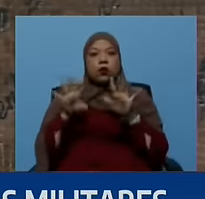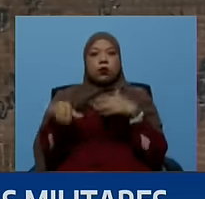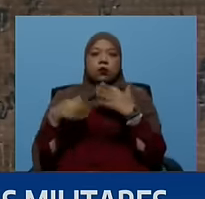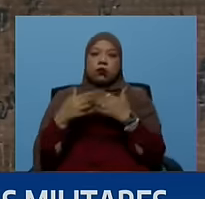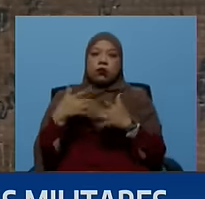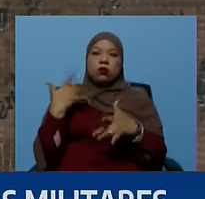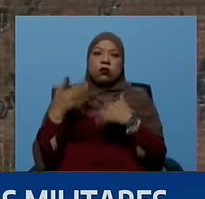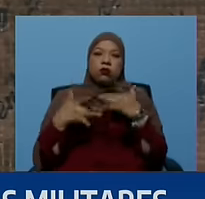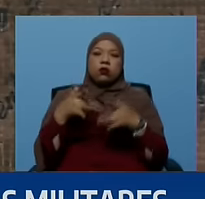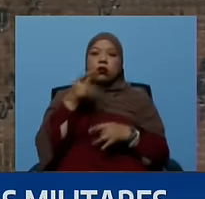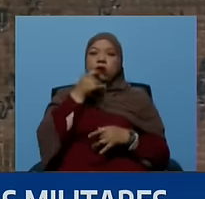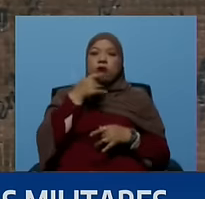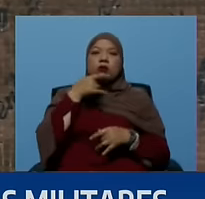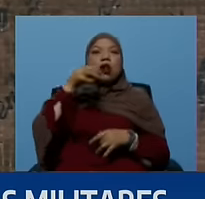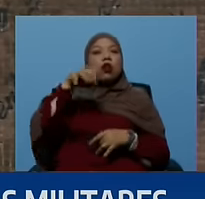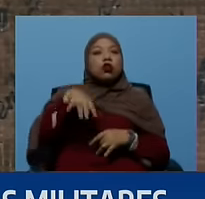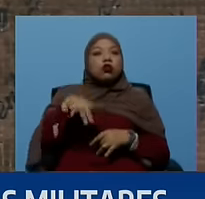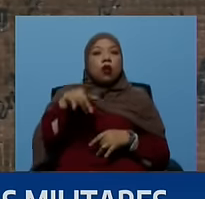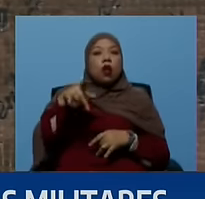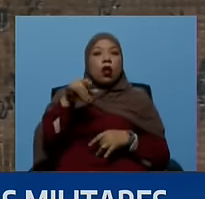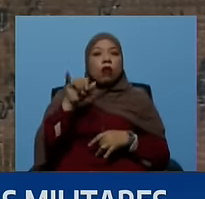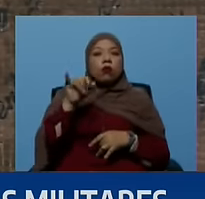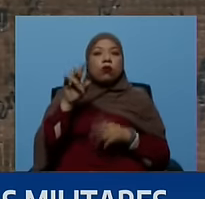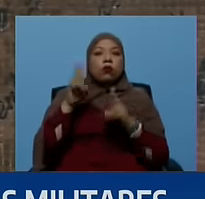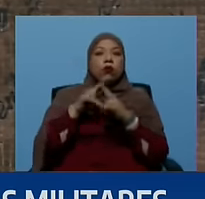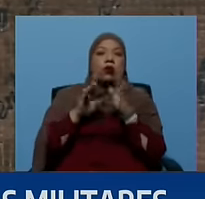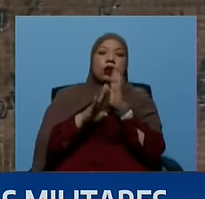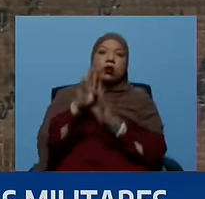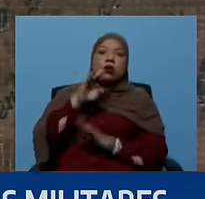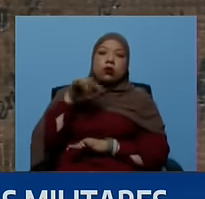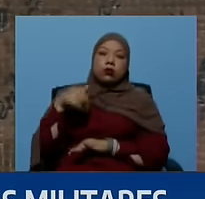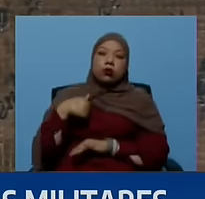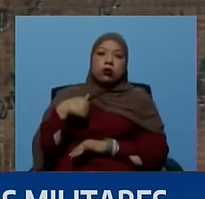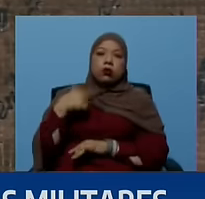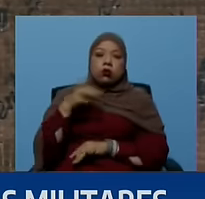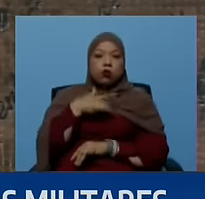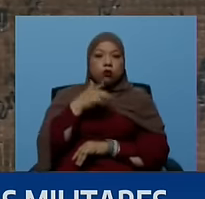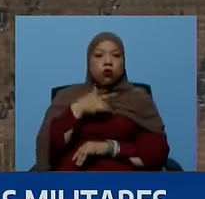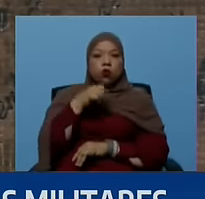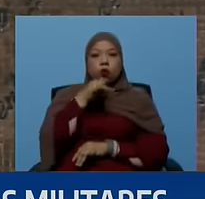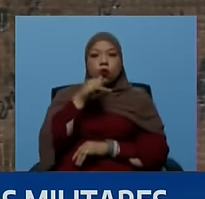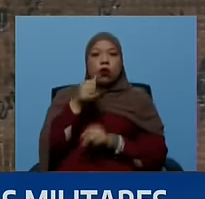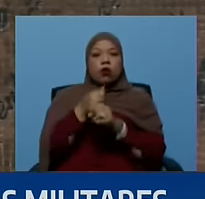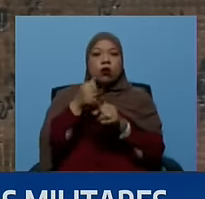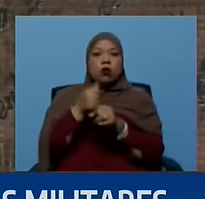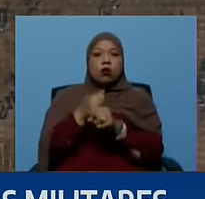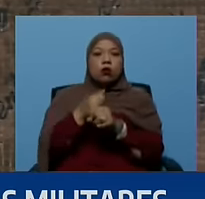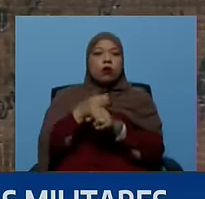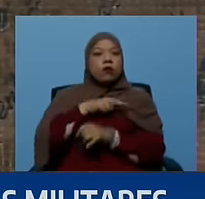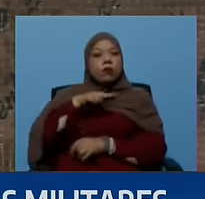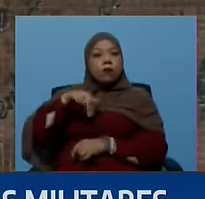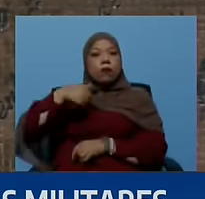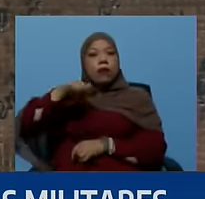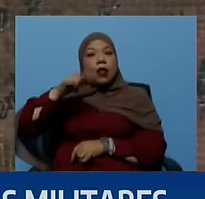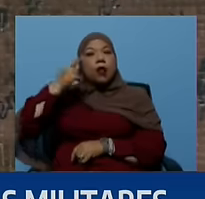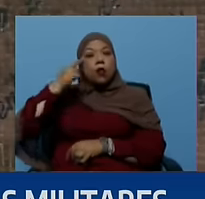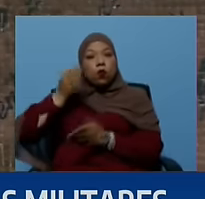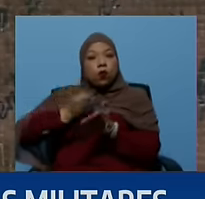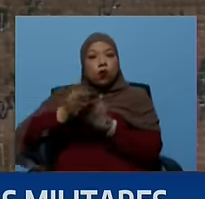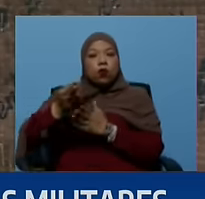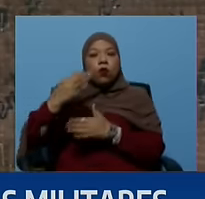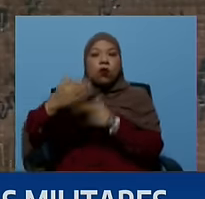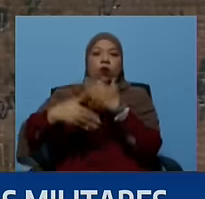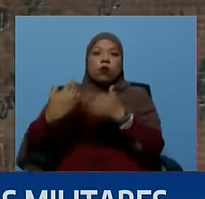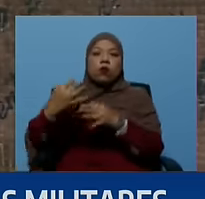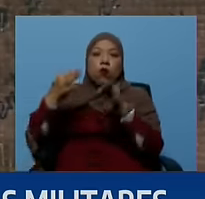Así que es muy hermosa la historia que se ha construido que se está construyendo y nosotros tenemos que seguir dando los